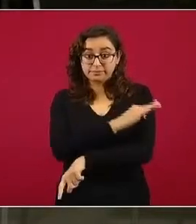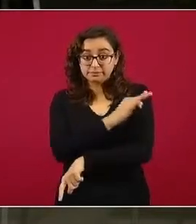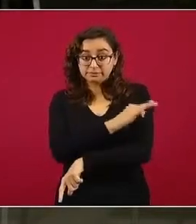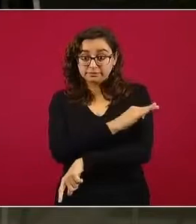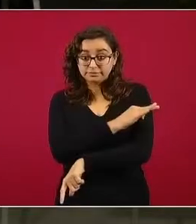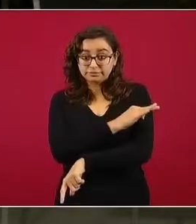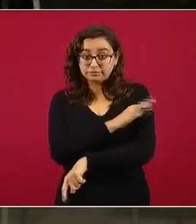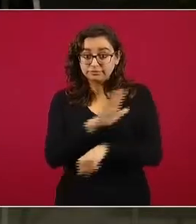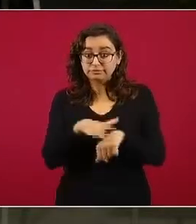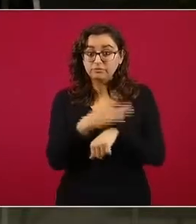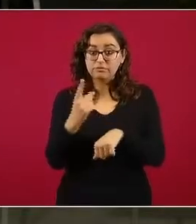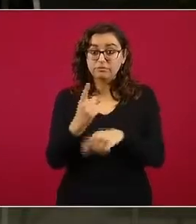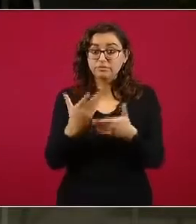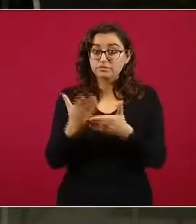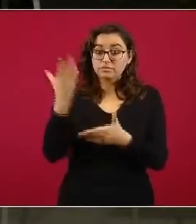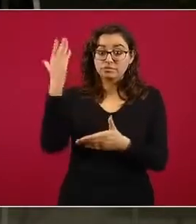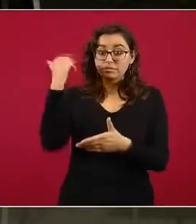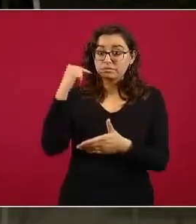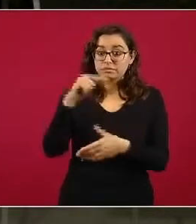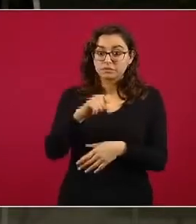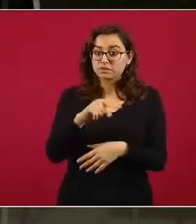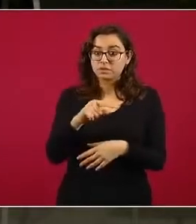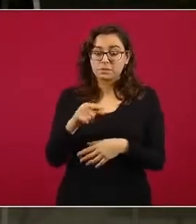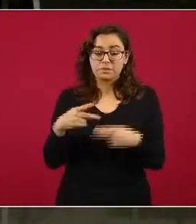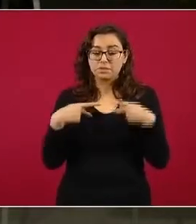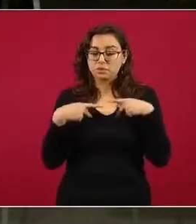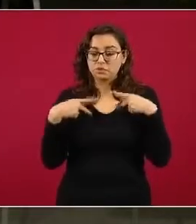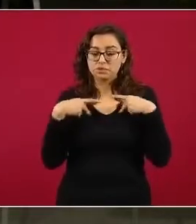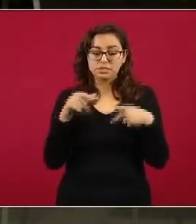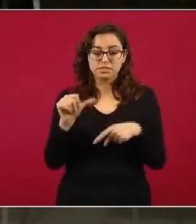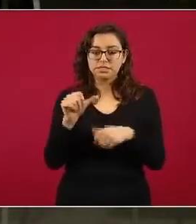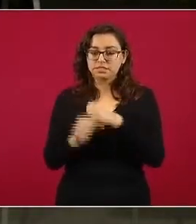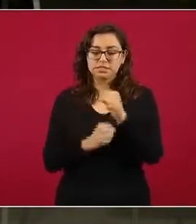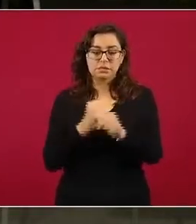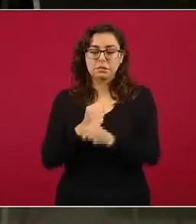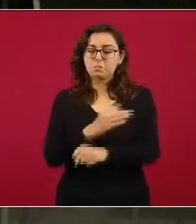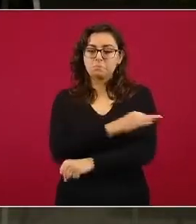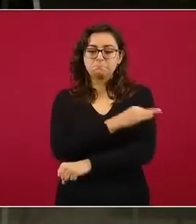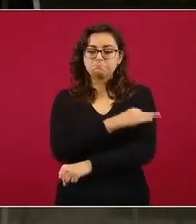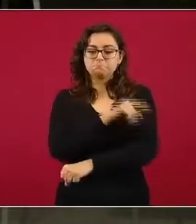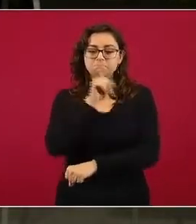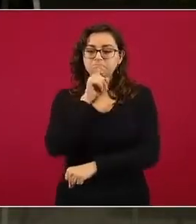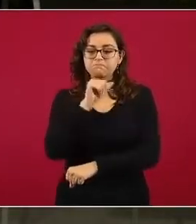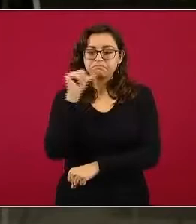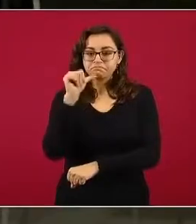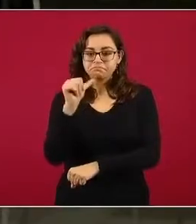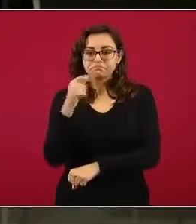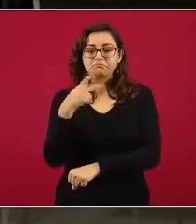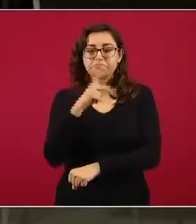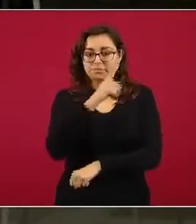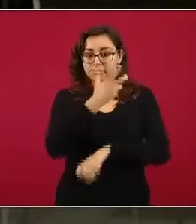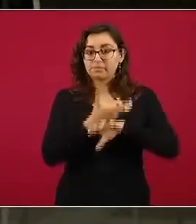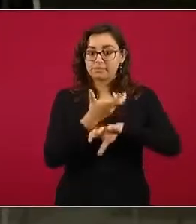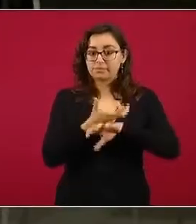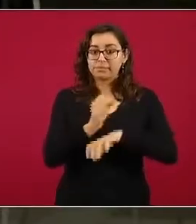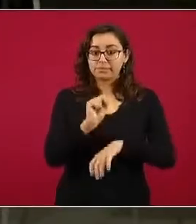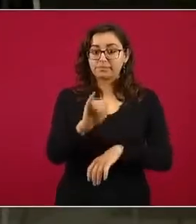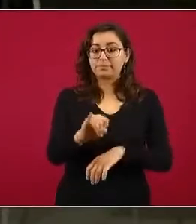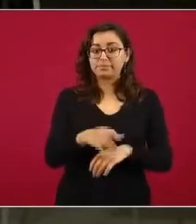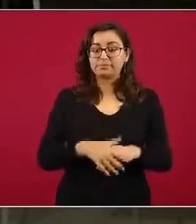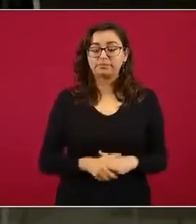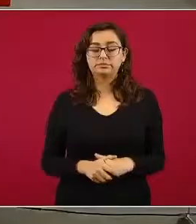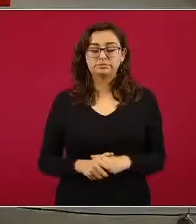quedamos no formaban parte de los grupos, pero sí, en Estados Unidos sí se van a incluir.